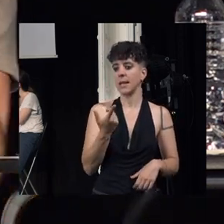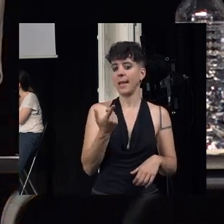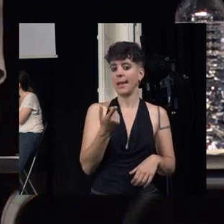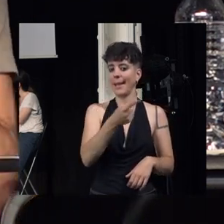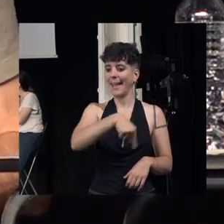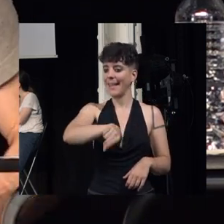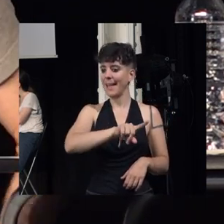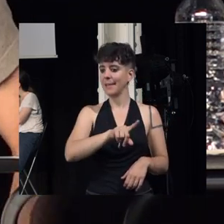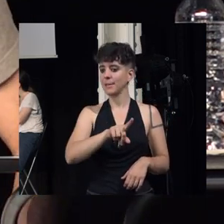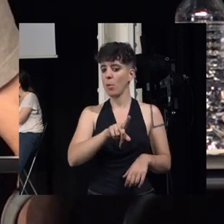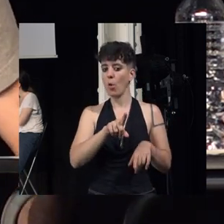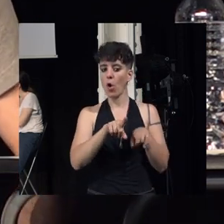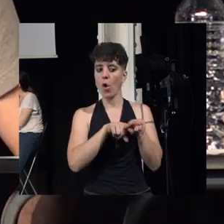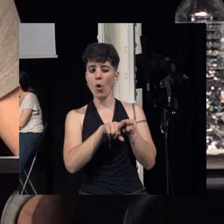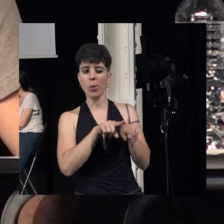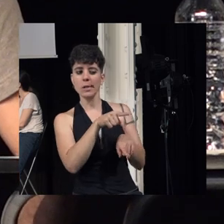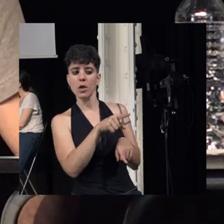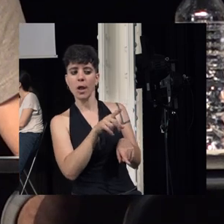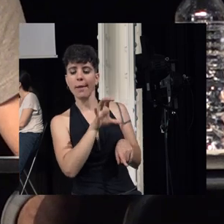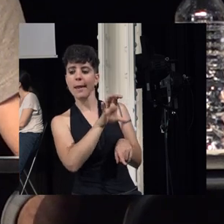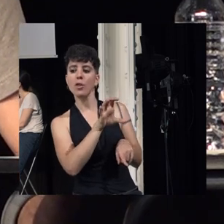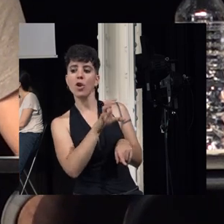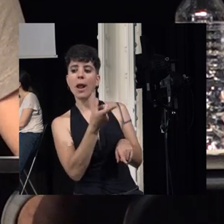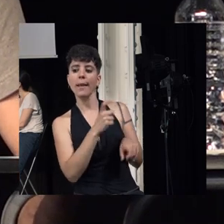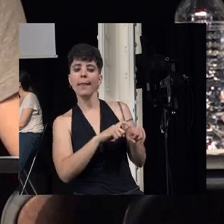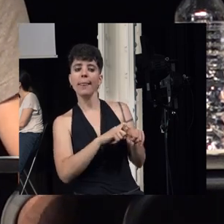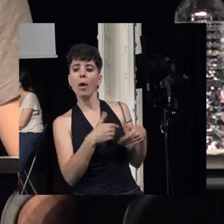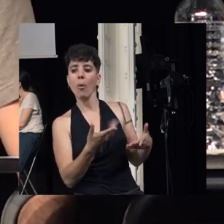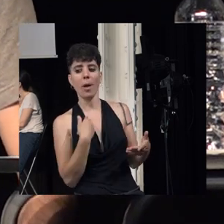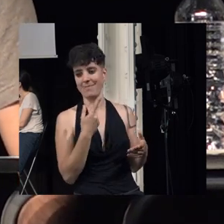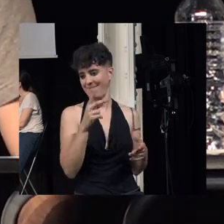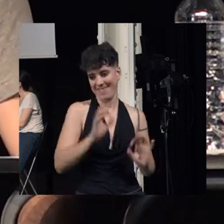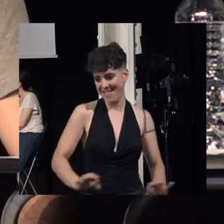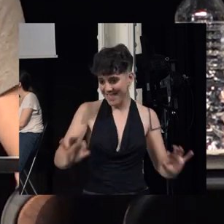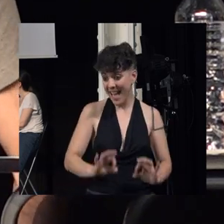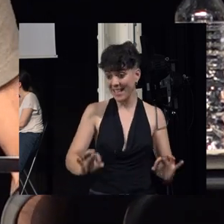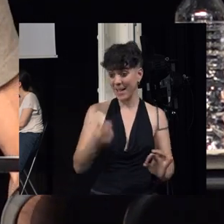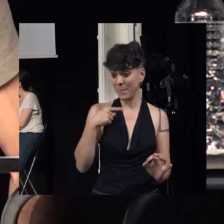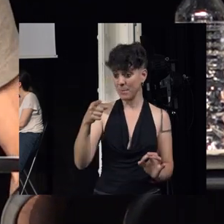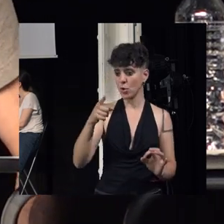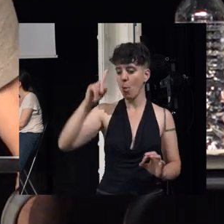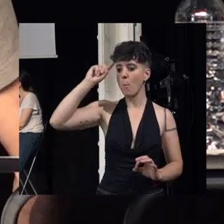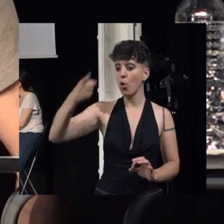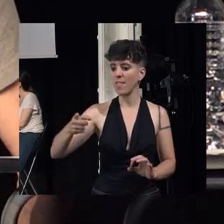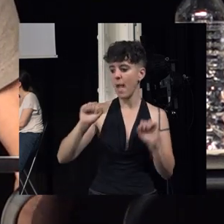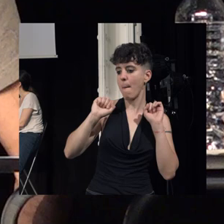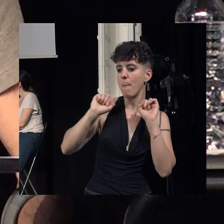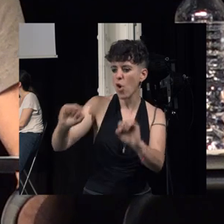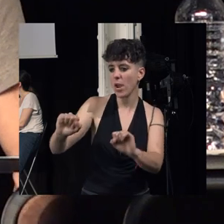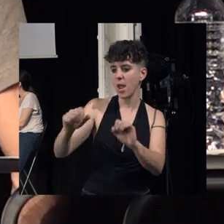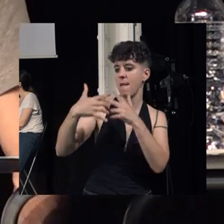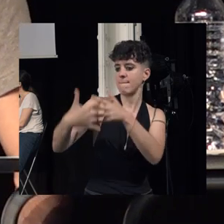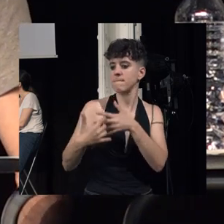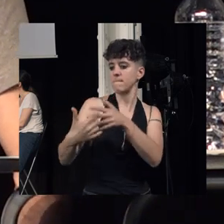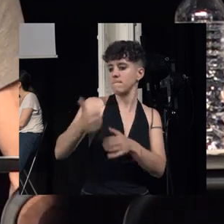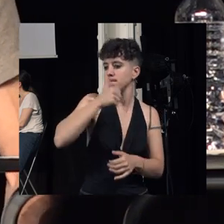su nacionalidad, estaban ahí bloqueando la acción de la policía. Eso abrió todas